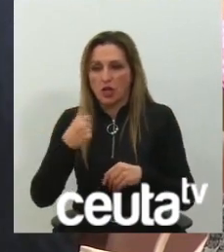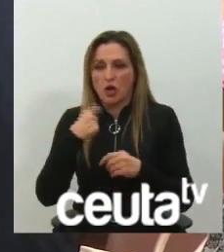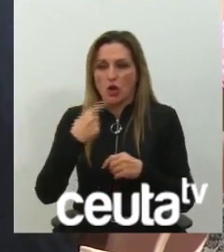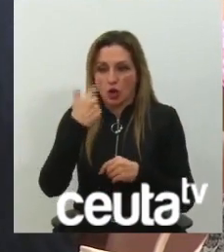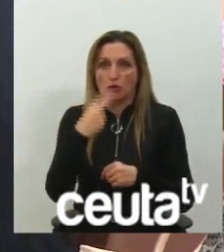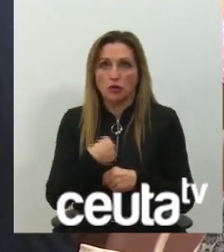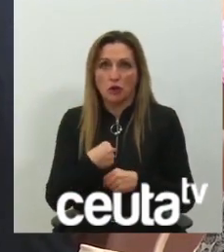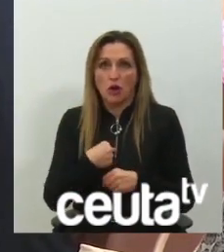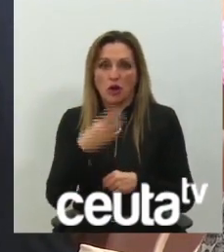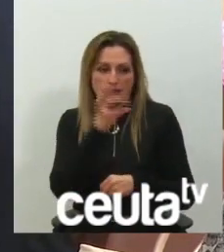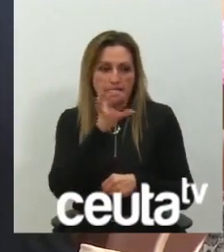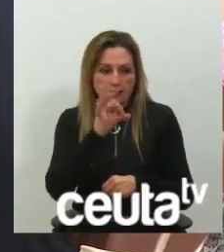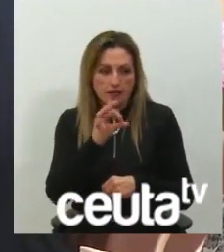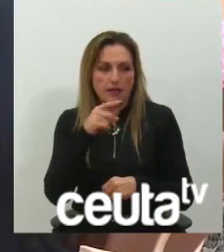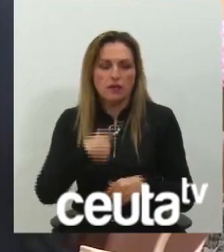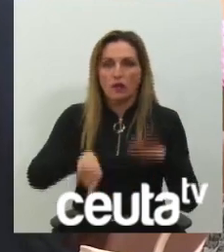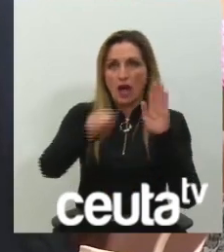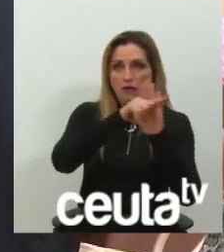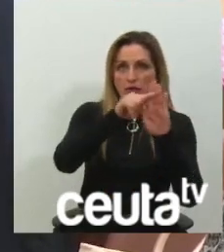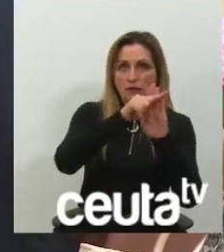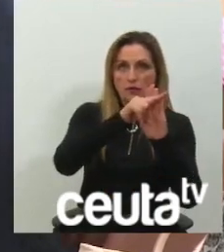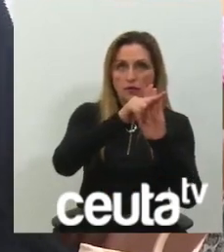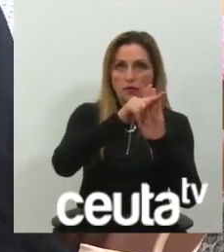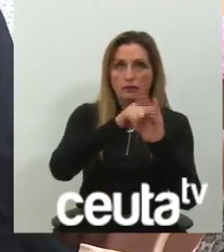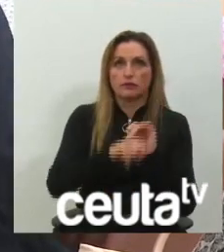depositario legal apunte esa anotación